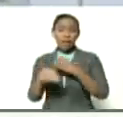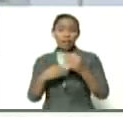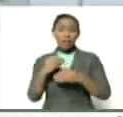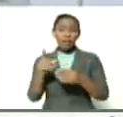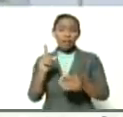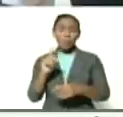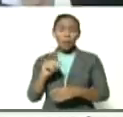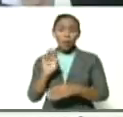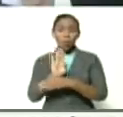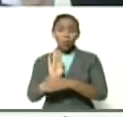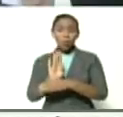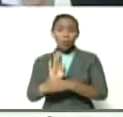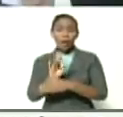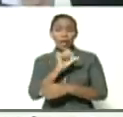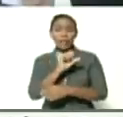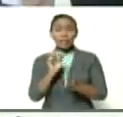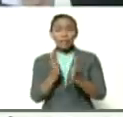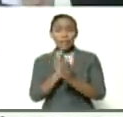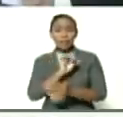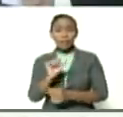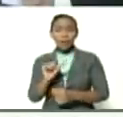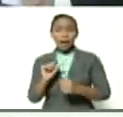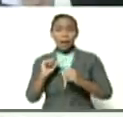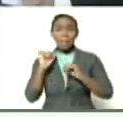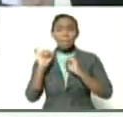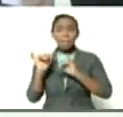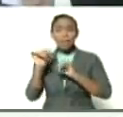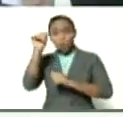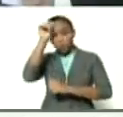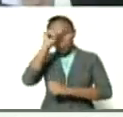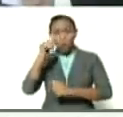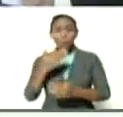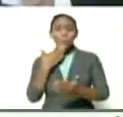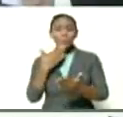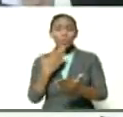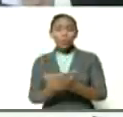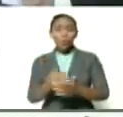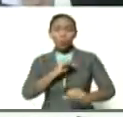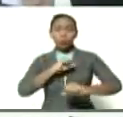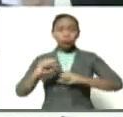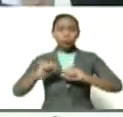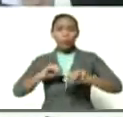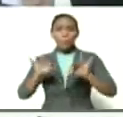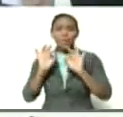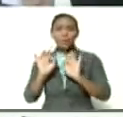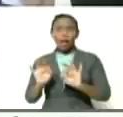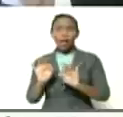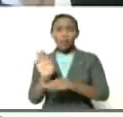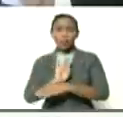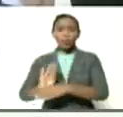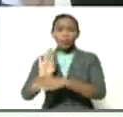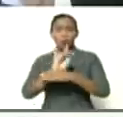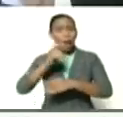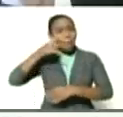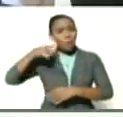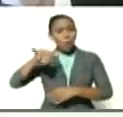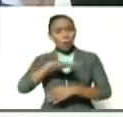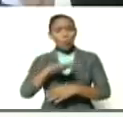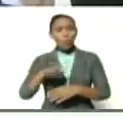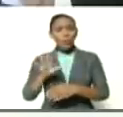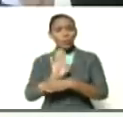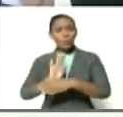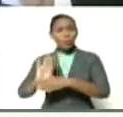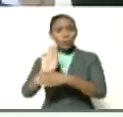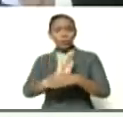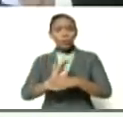Santa. Inmediatamente el mismo domingo pidió acciones especiales de protección a nuestro pueblo, de protección